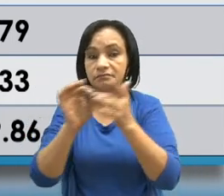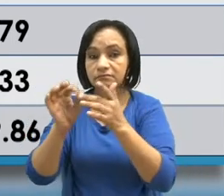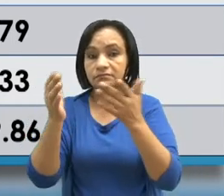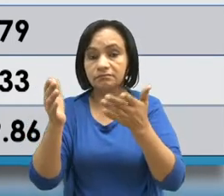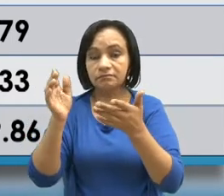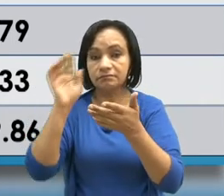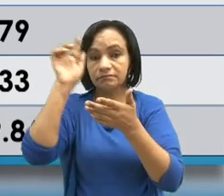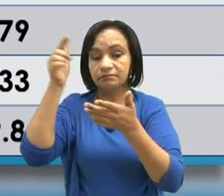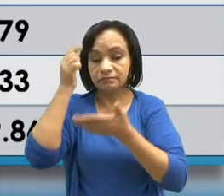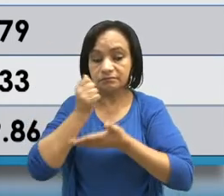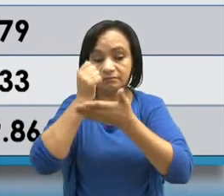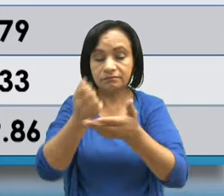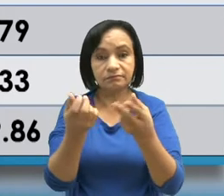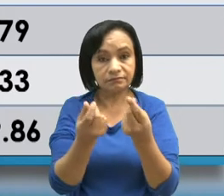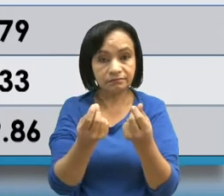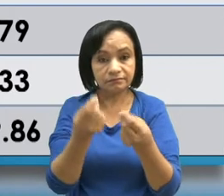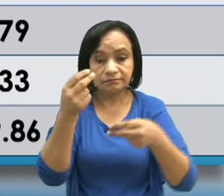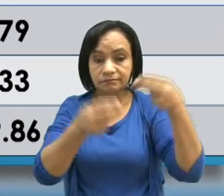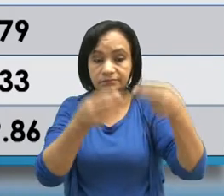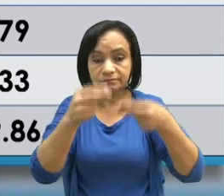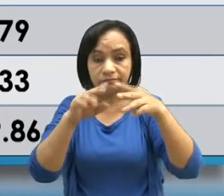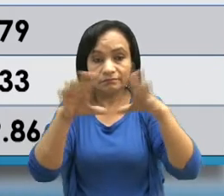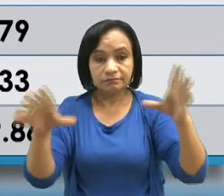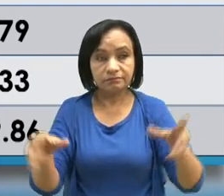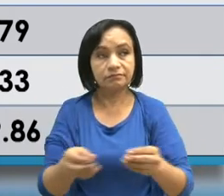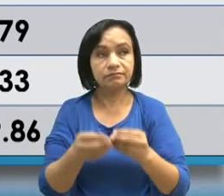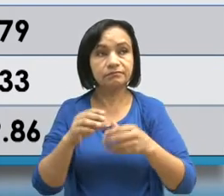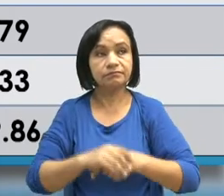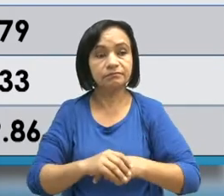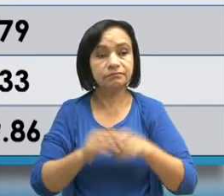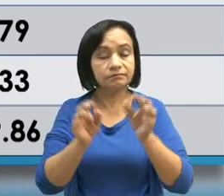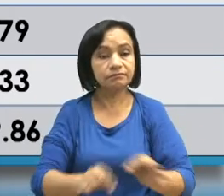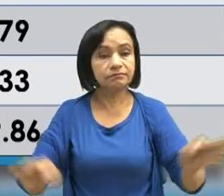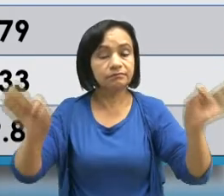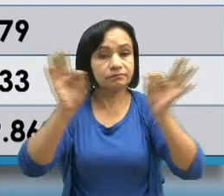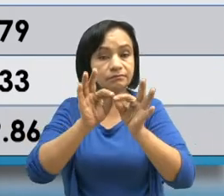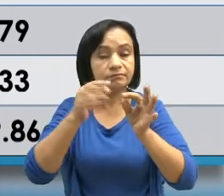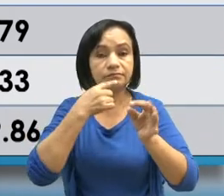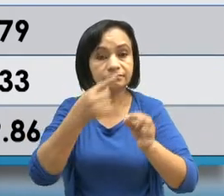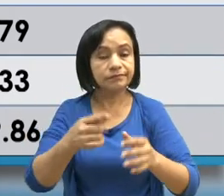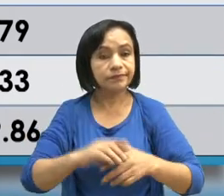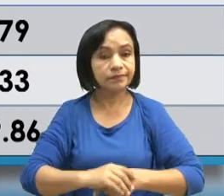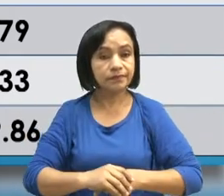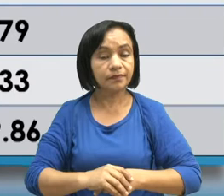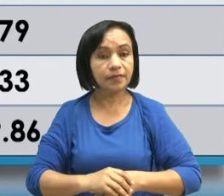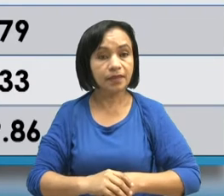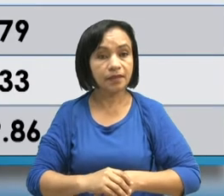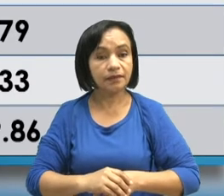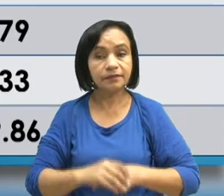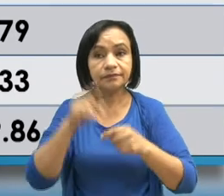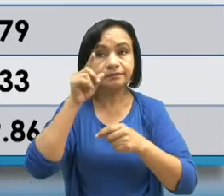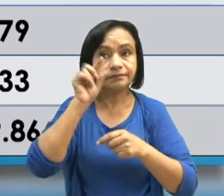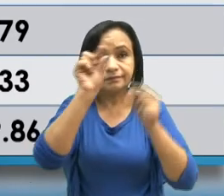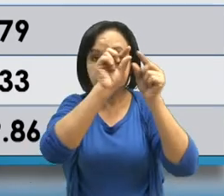cuanto a la relación de la cifra total del año. Algo importante a destacar también en este